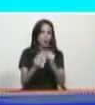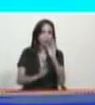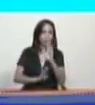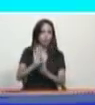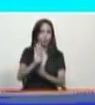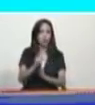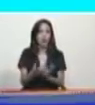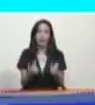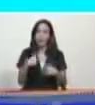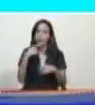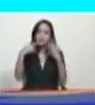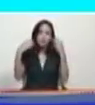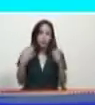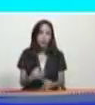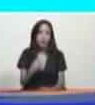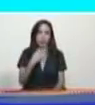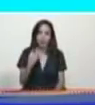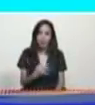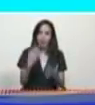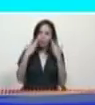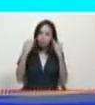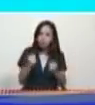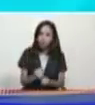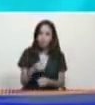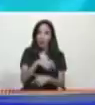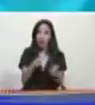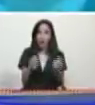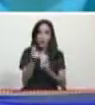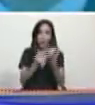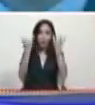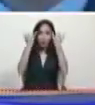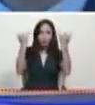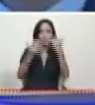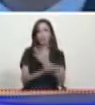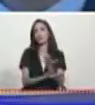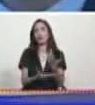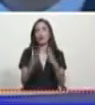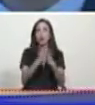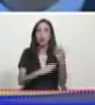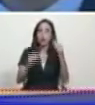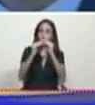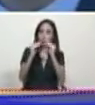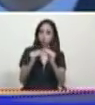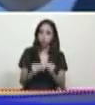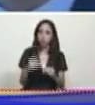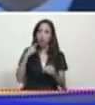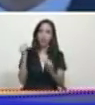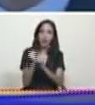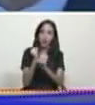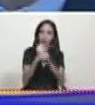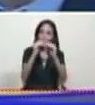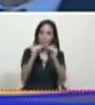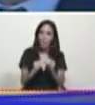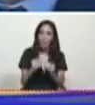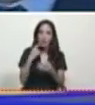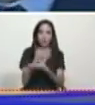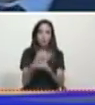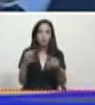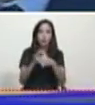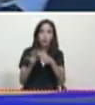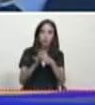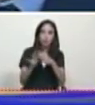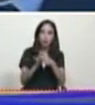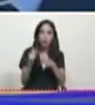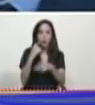que la estrategia Marca País va a permitir articular con mayor eficacia, con mayor eficiencia y